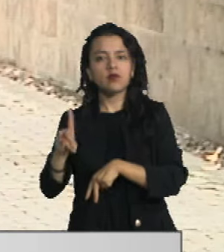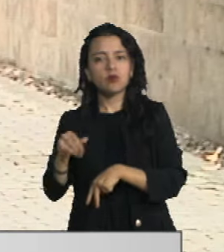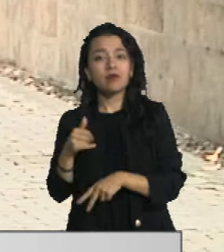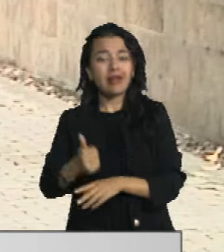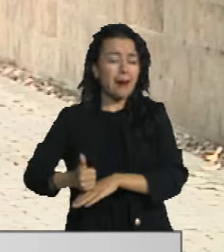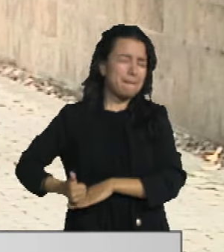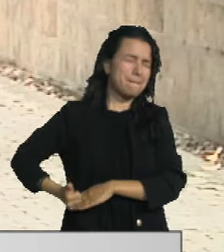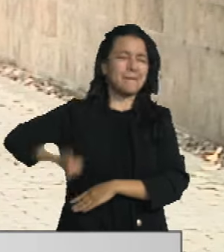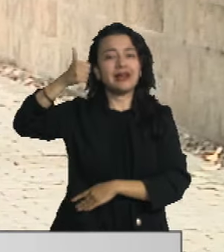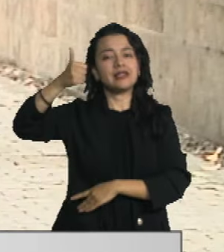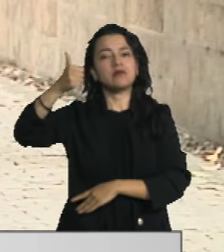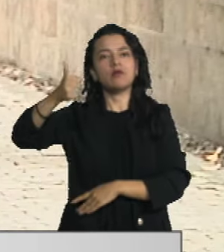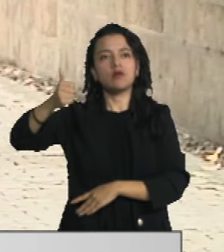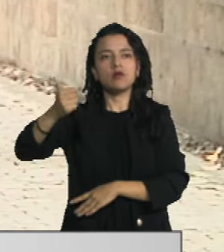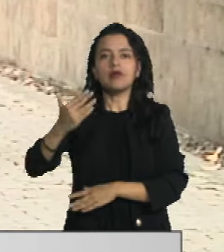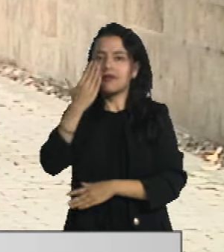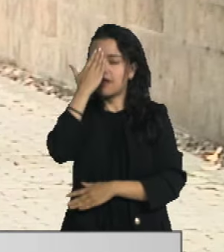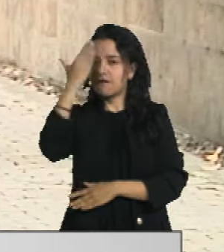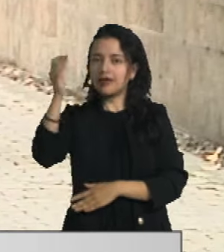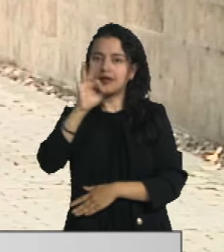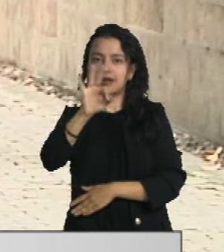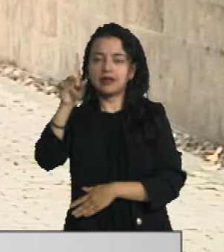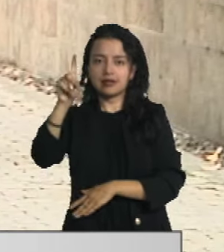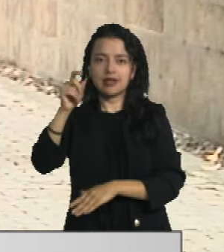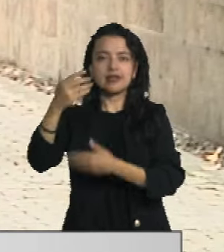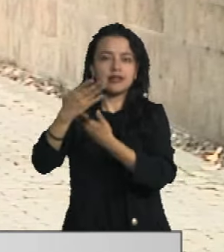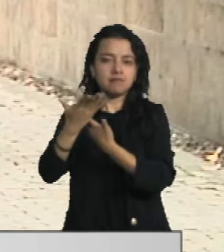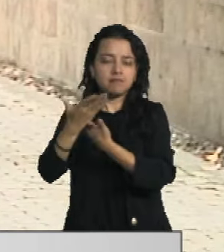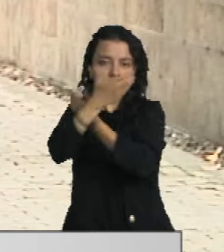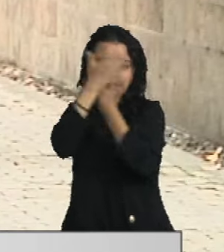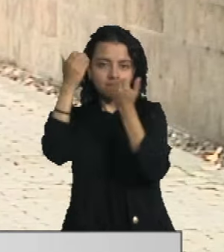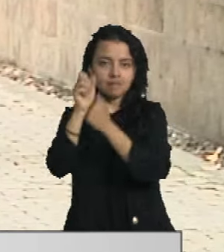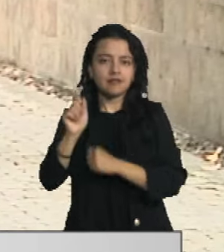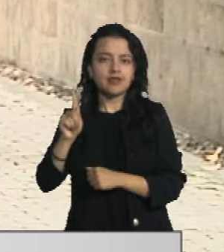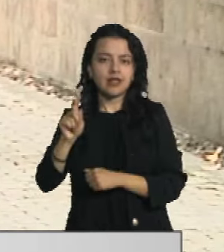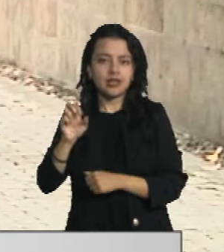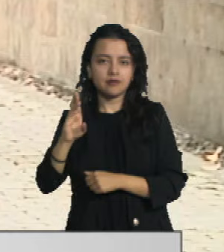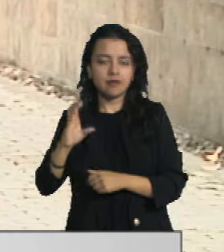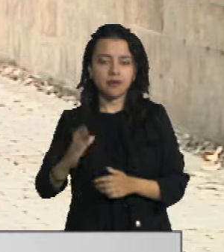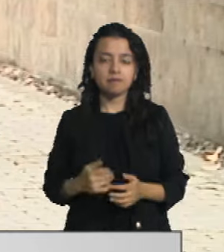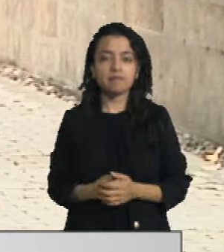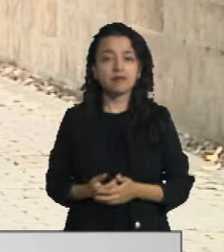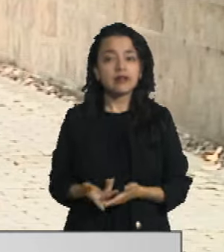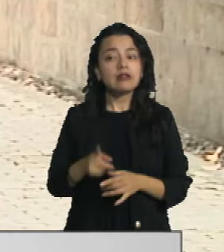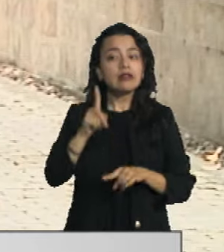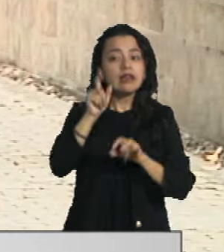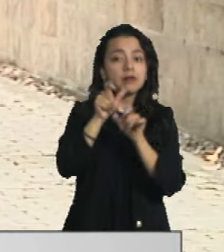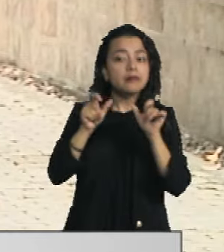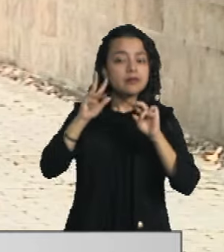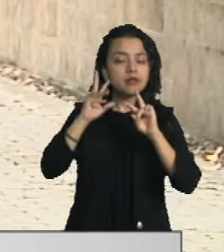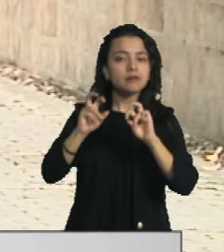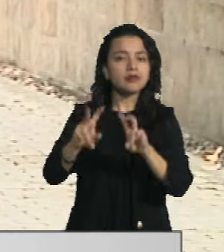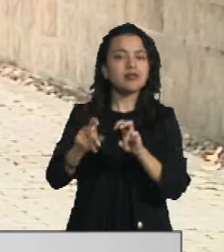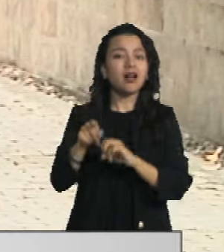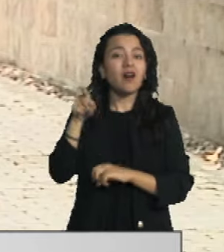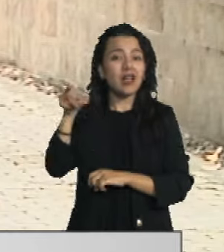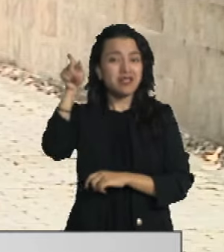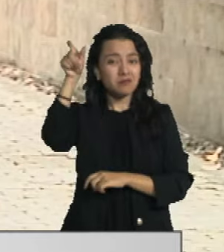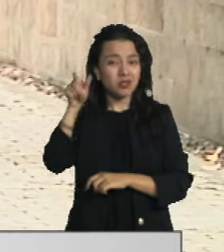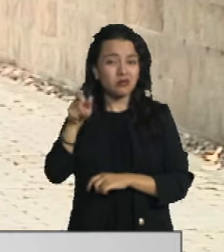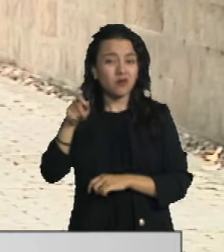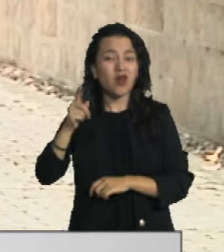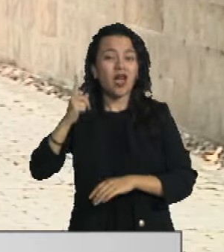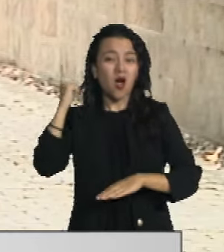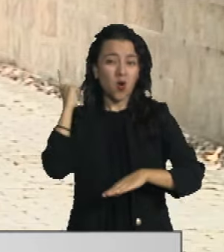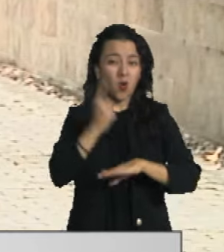el máximo cabecilla del Frente 36 de las FARC y quien, según información de inteligencia, reclutó hace un año